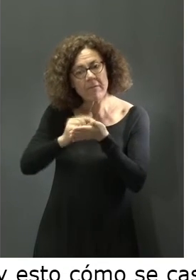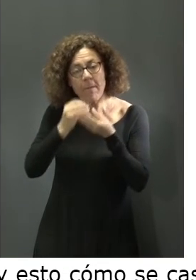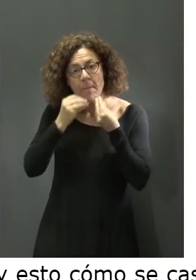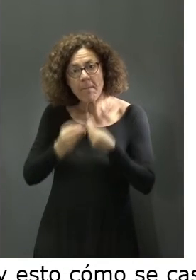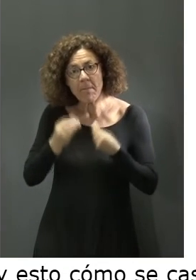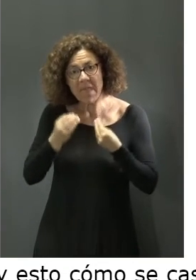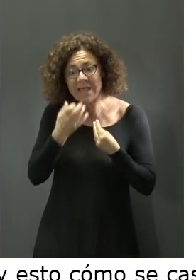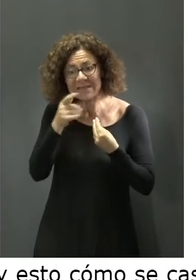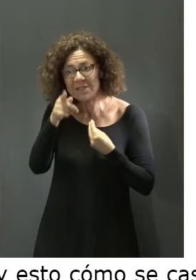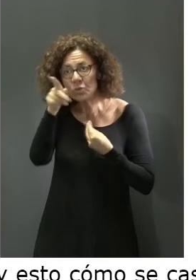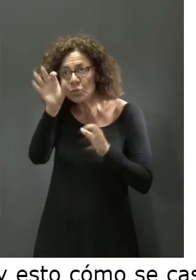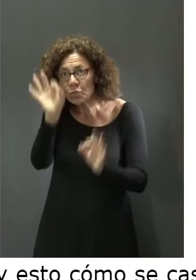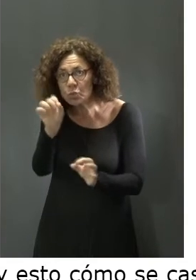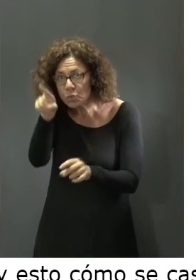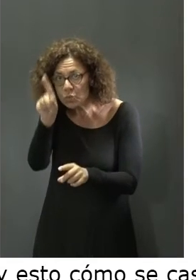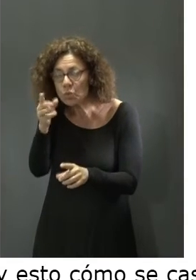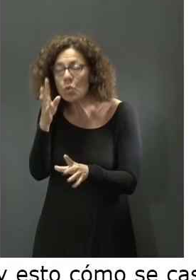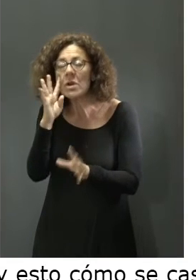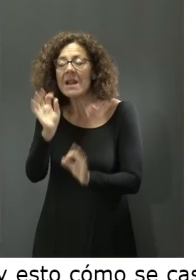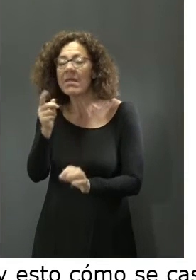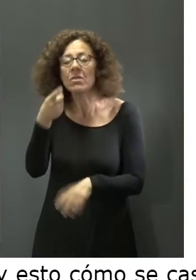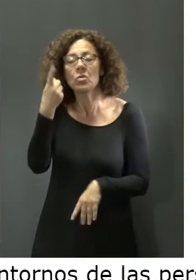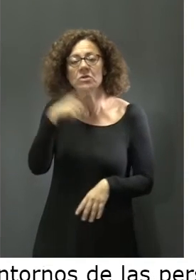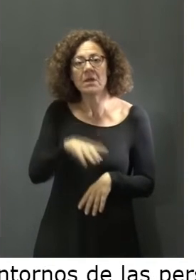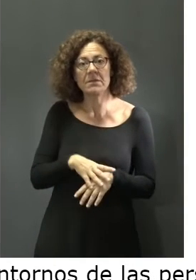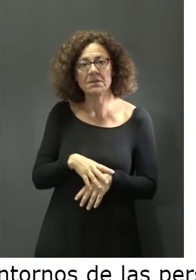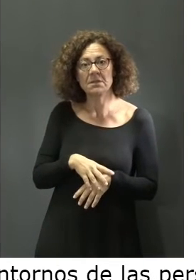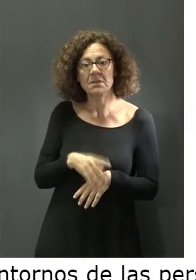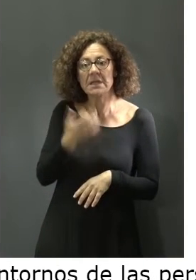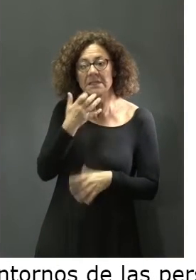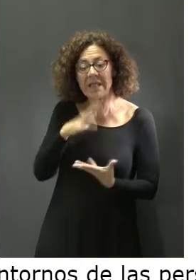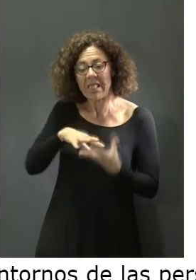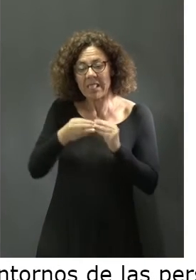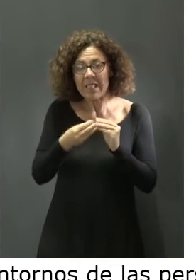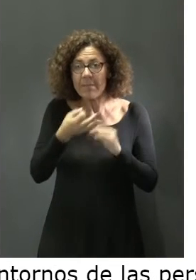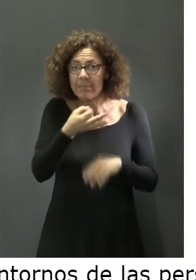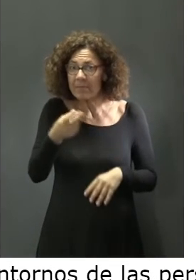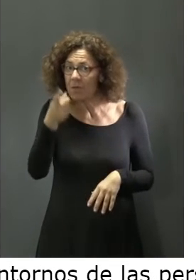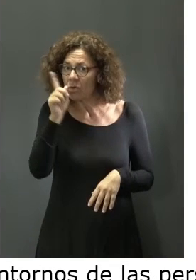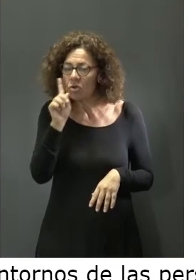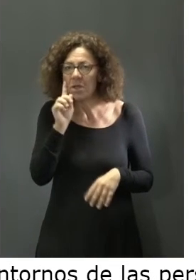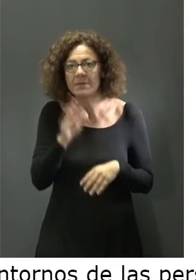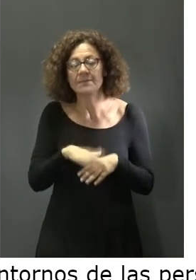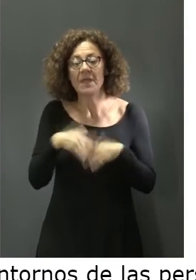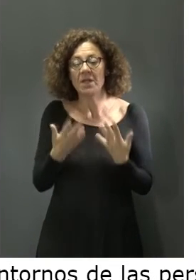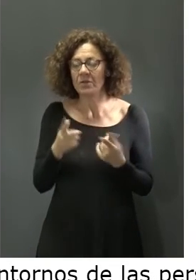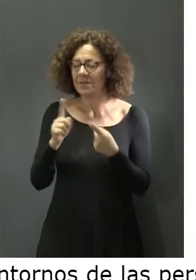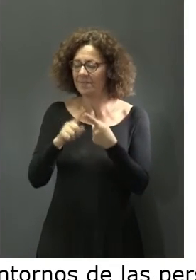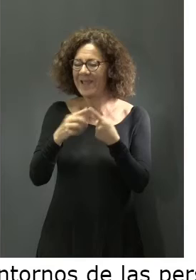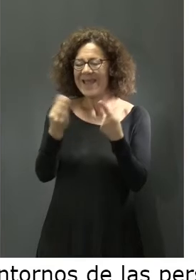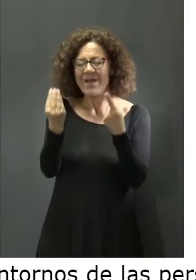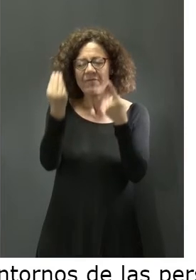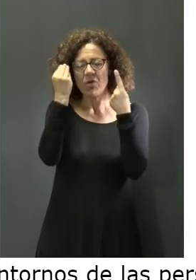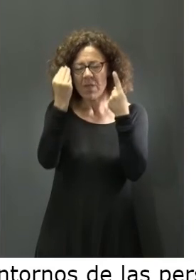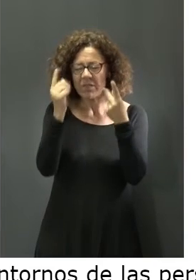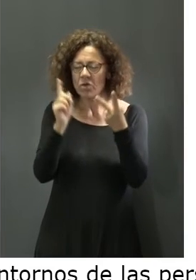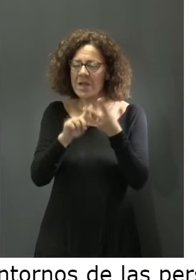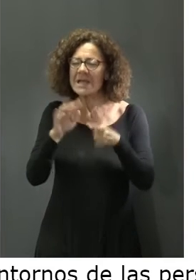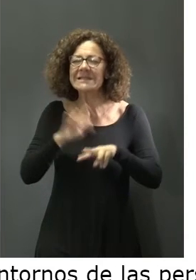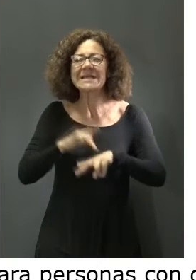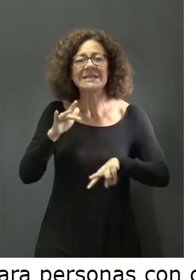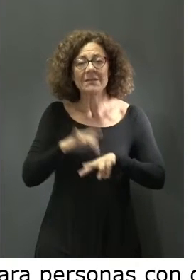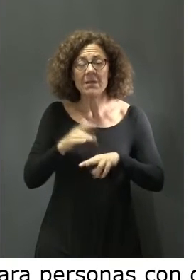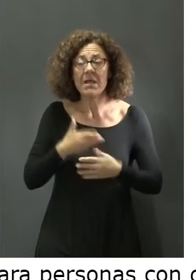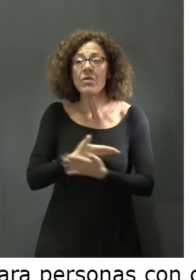esta realidad y si no sabes afrontarla adecuadamente. Por tanto, con formación, con sensibilidad, todos vamos